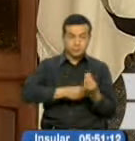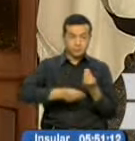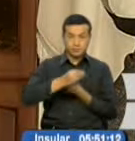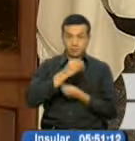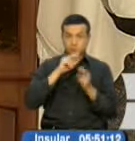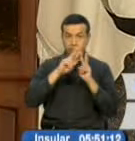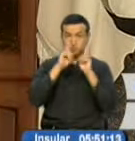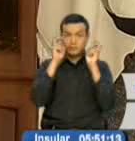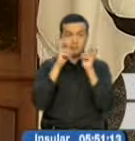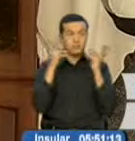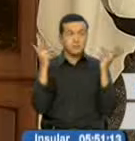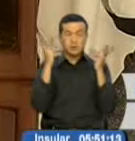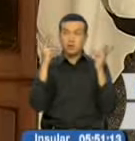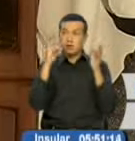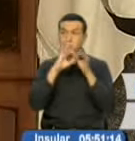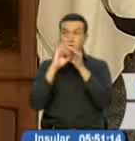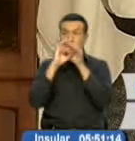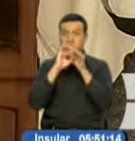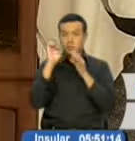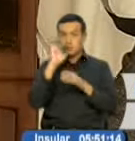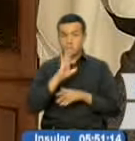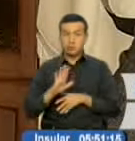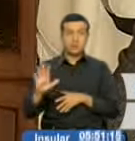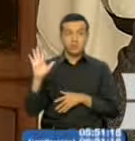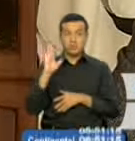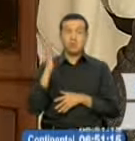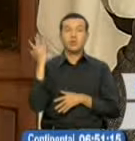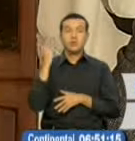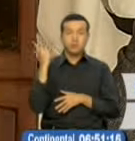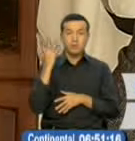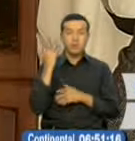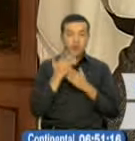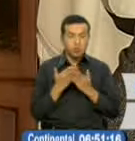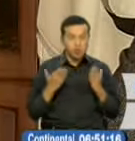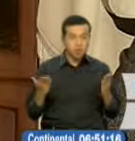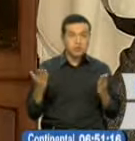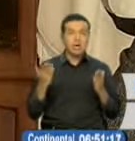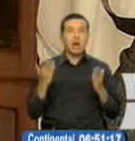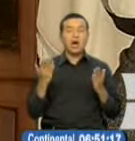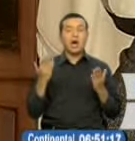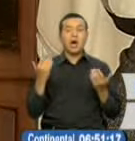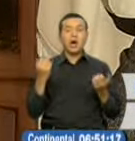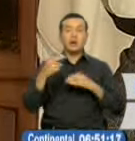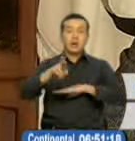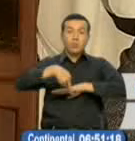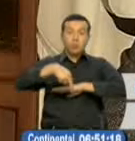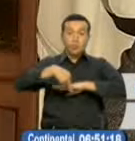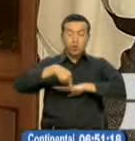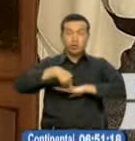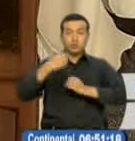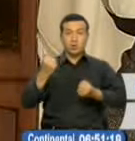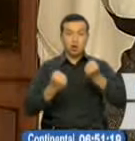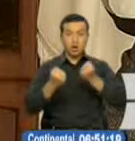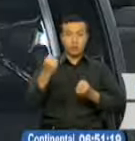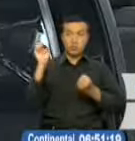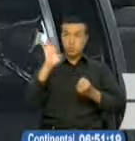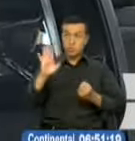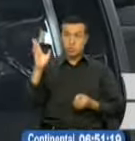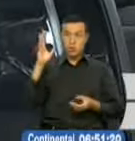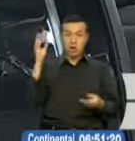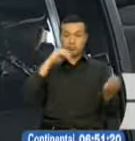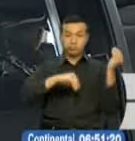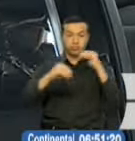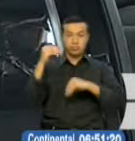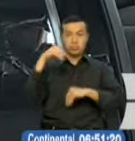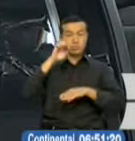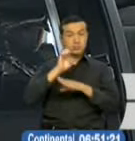este acuerdo comercial con la Unión Europea, precisamente con el ensamblaje de partes y piezas de vehículos de ese origen europeo. Con la